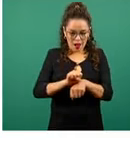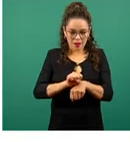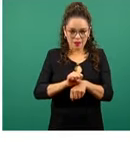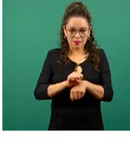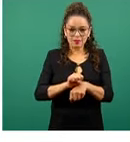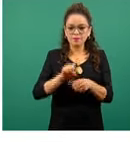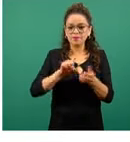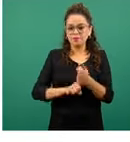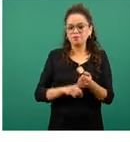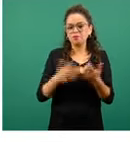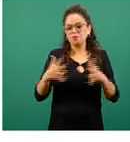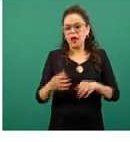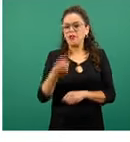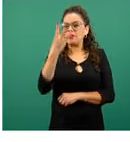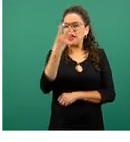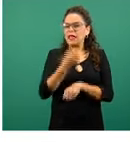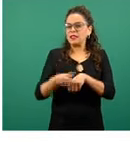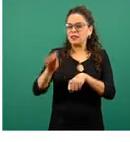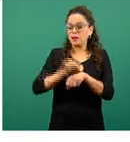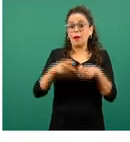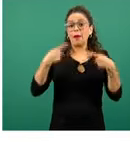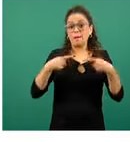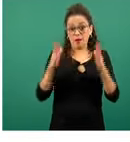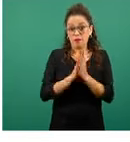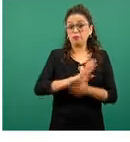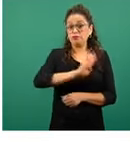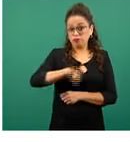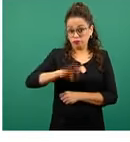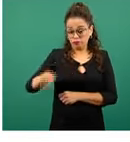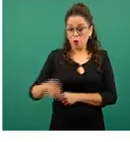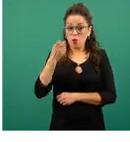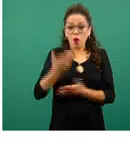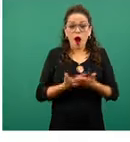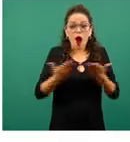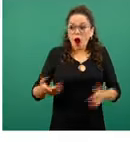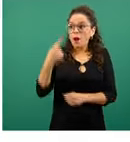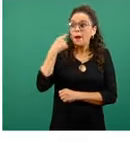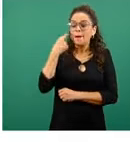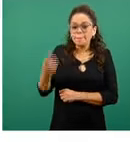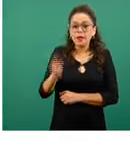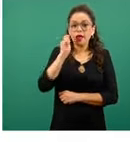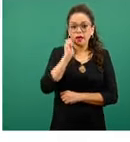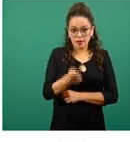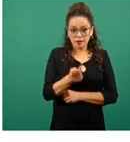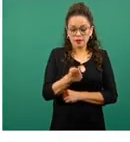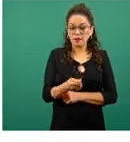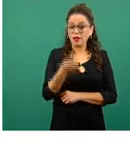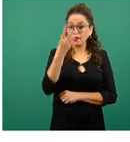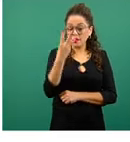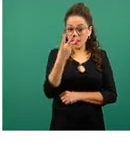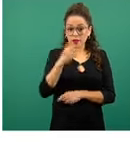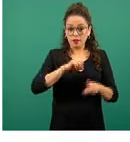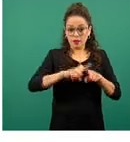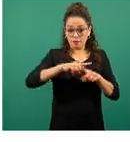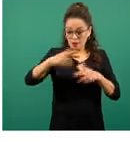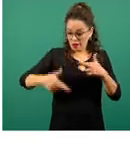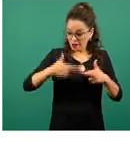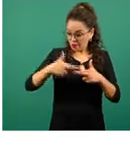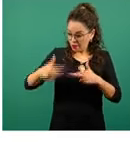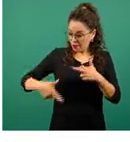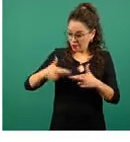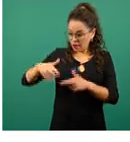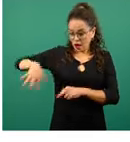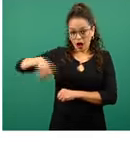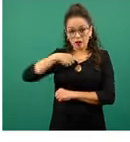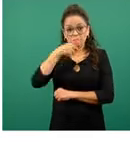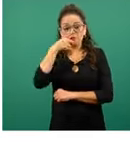menos 3 semanas. Y entonces aquí empezamos, todavía estamos viendo para efectos de las 3 regiones que mencionábamos, que